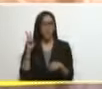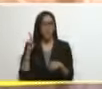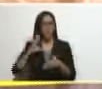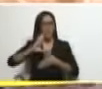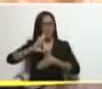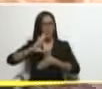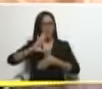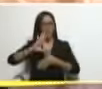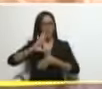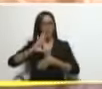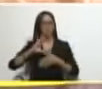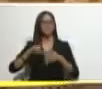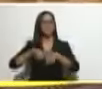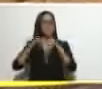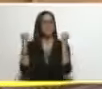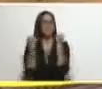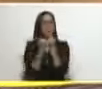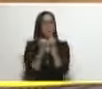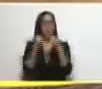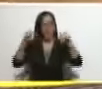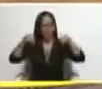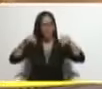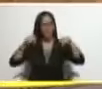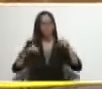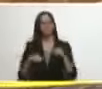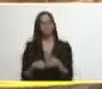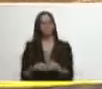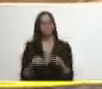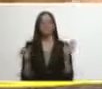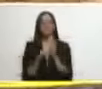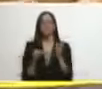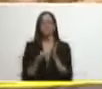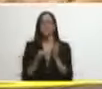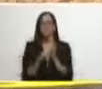América en el salón elíptico? ¿Dónde?